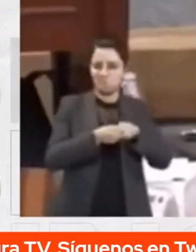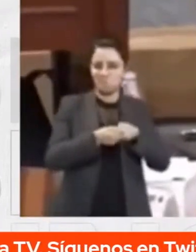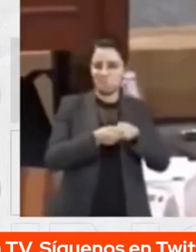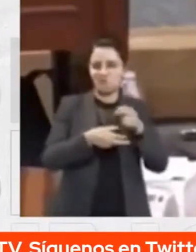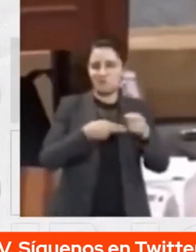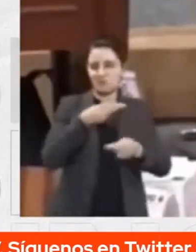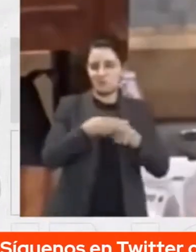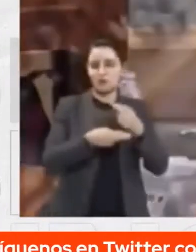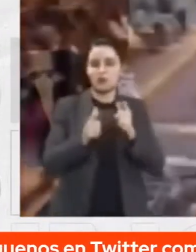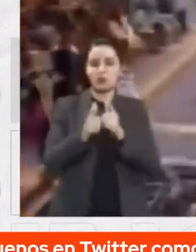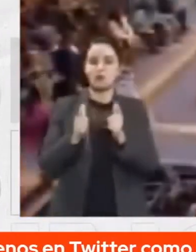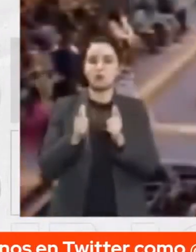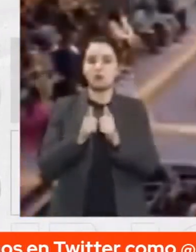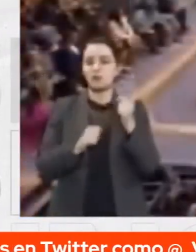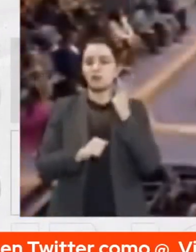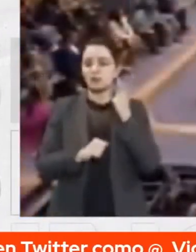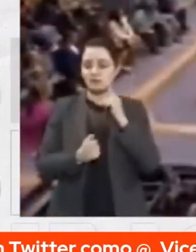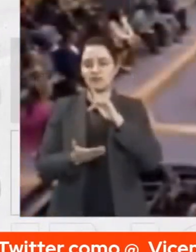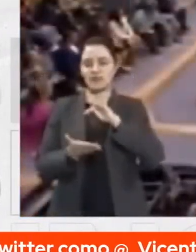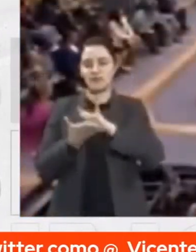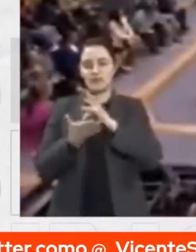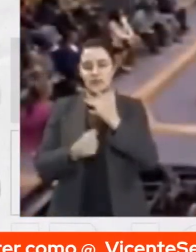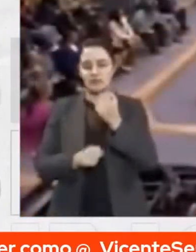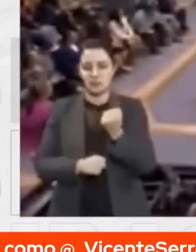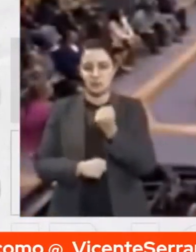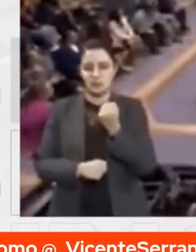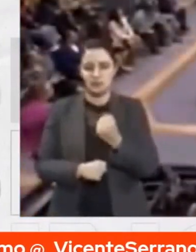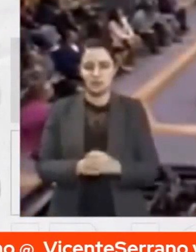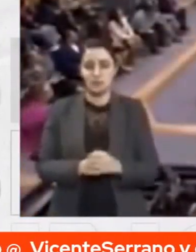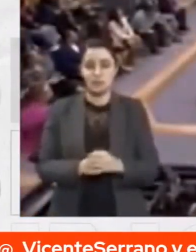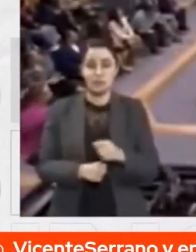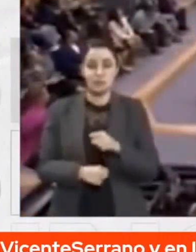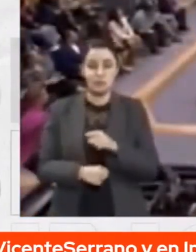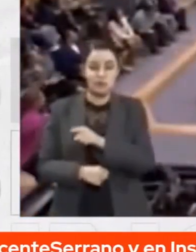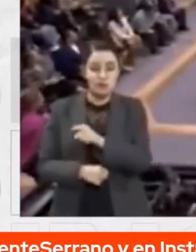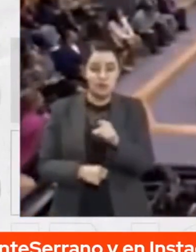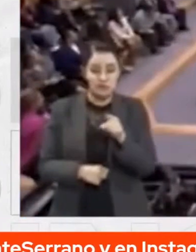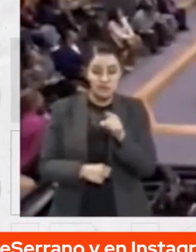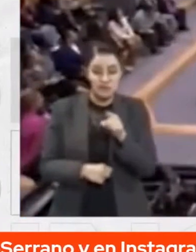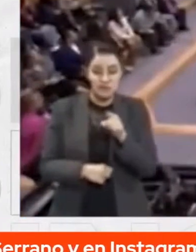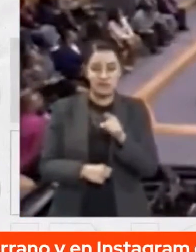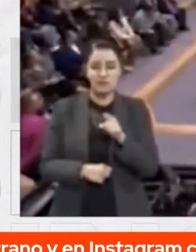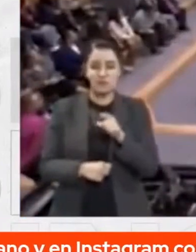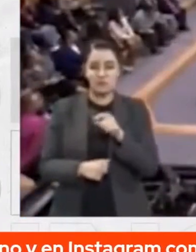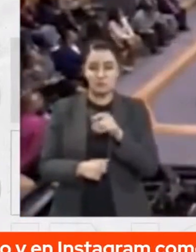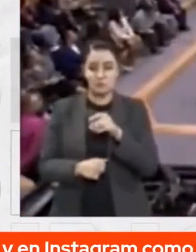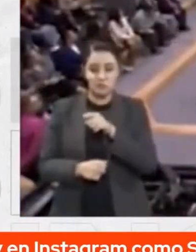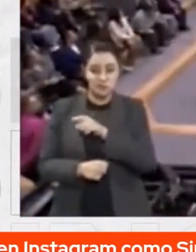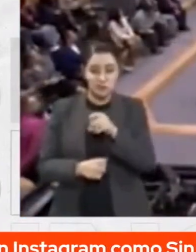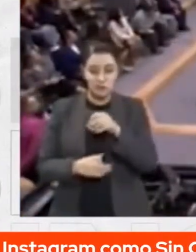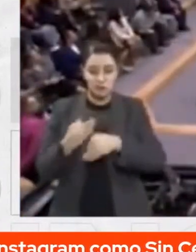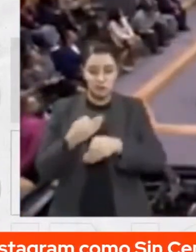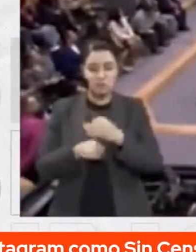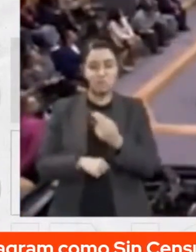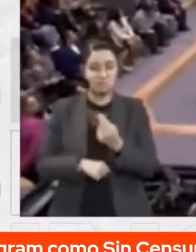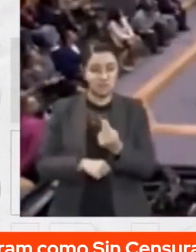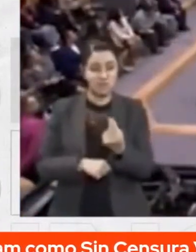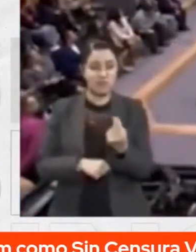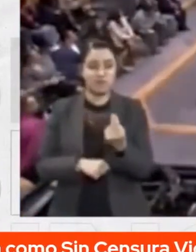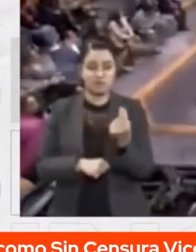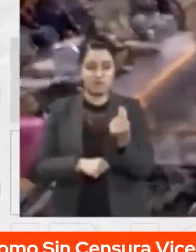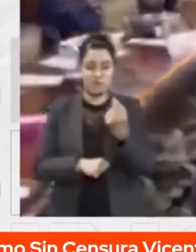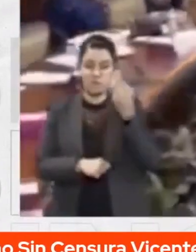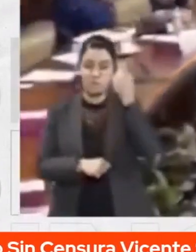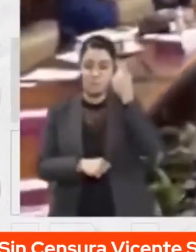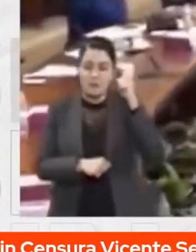Gracias y suerte ustedes en plural son indispensables para